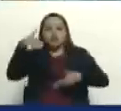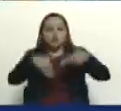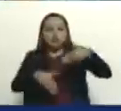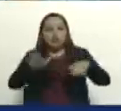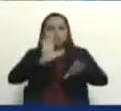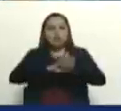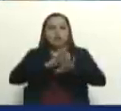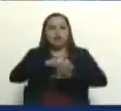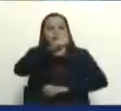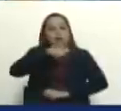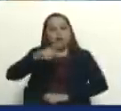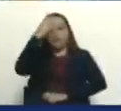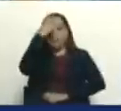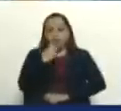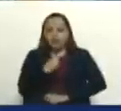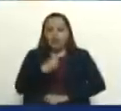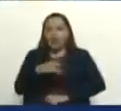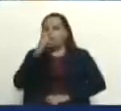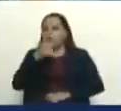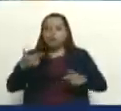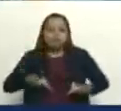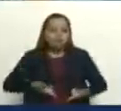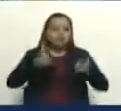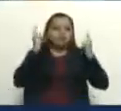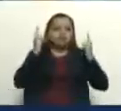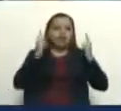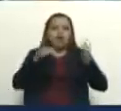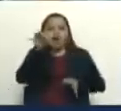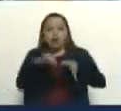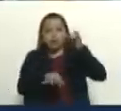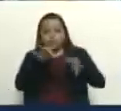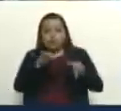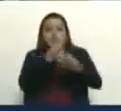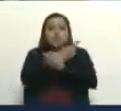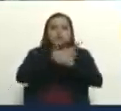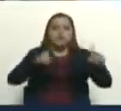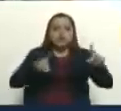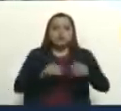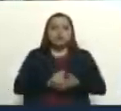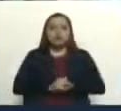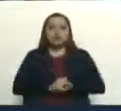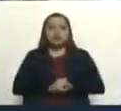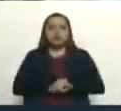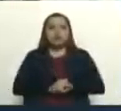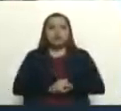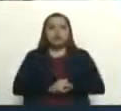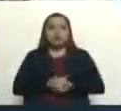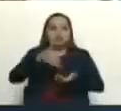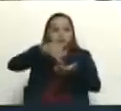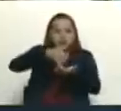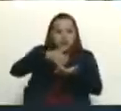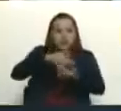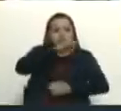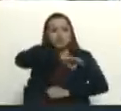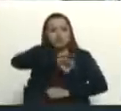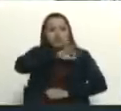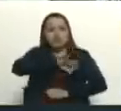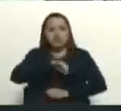pobre, que no tenía acceso a la justicia, a la democracia, por su vulnerabilidad